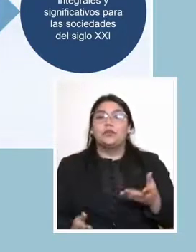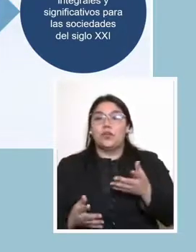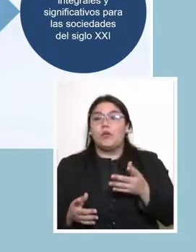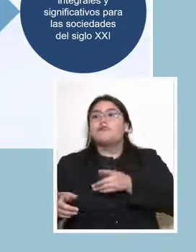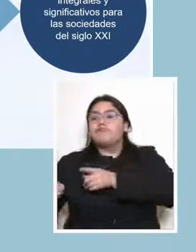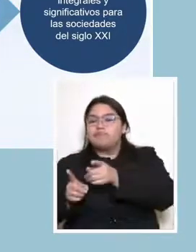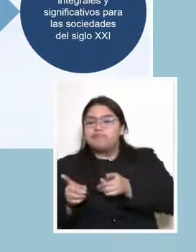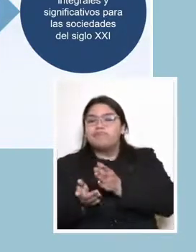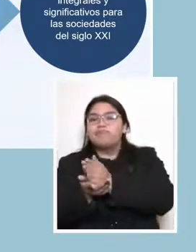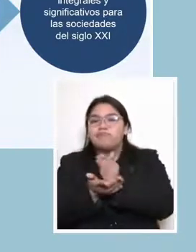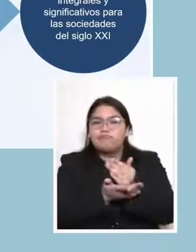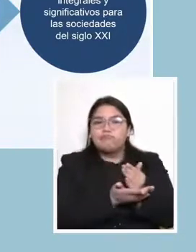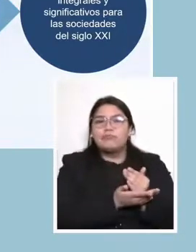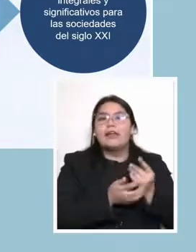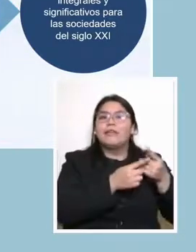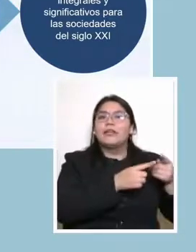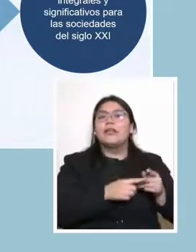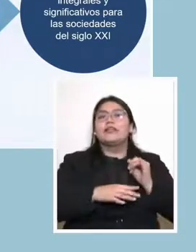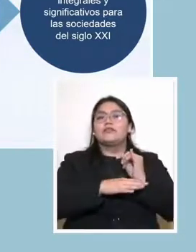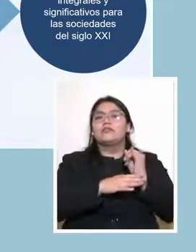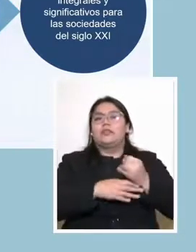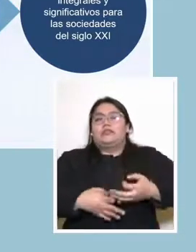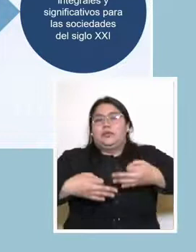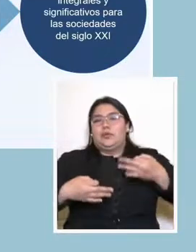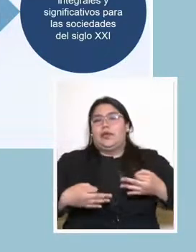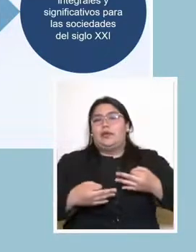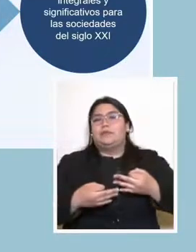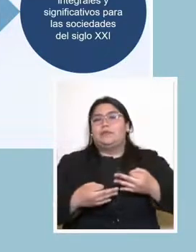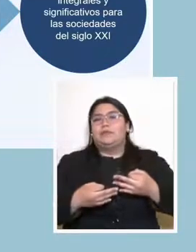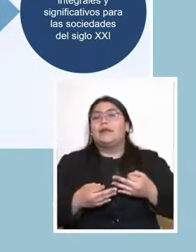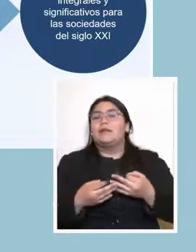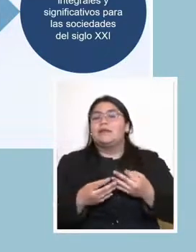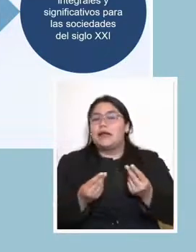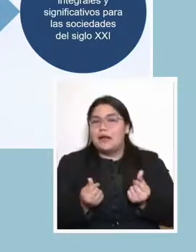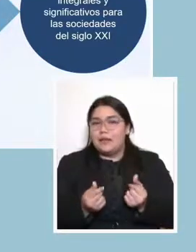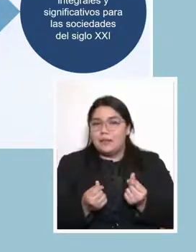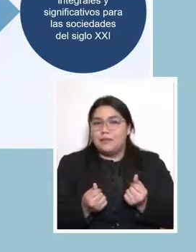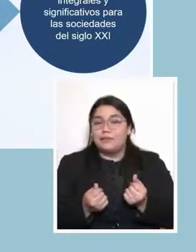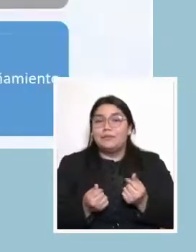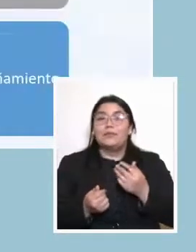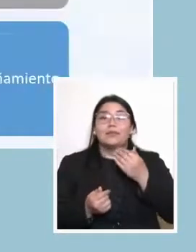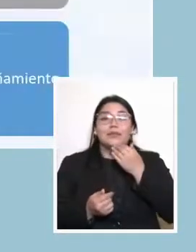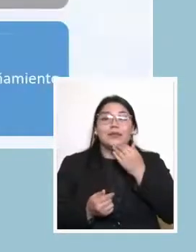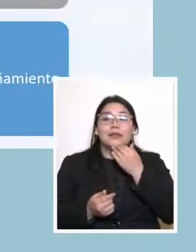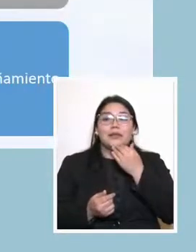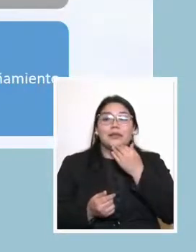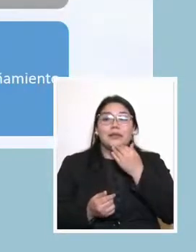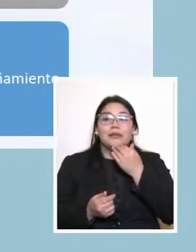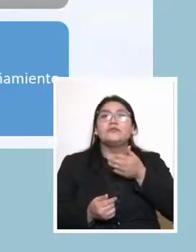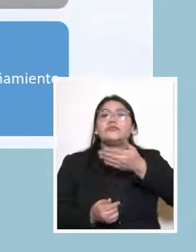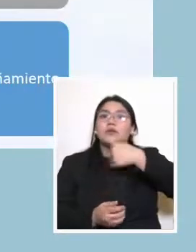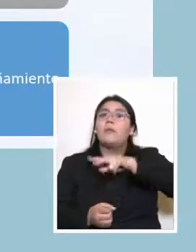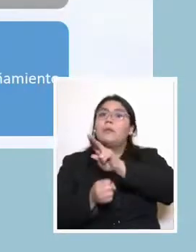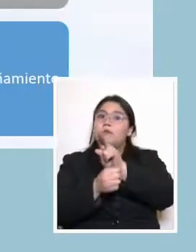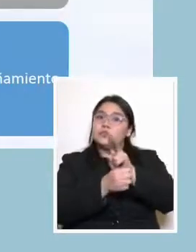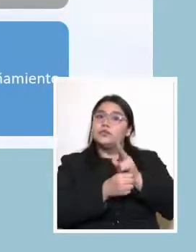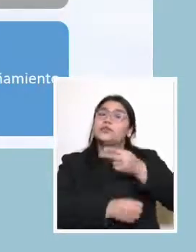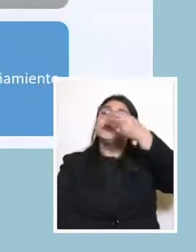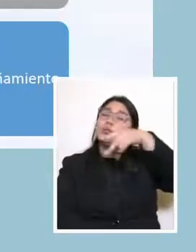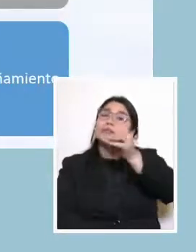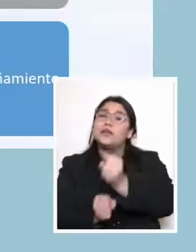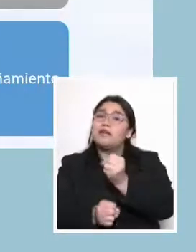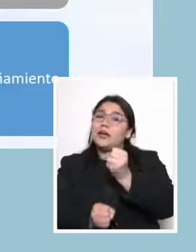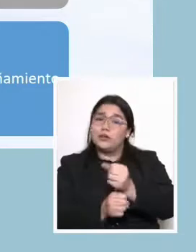instituciones del sistema de aseguramiento de la calidad y confiando especialmente en la tarea que realizan las y los profesores.